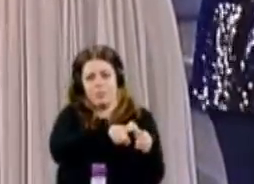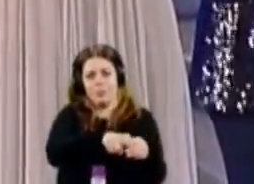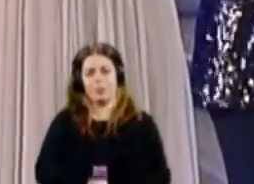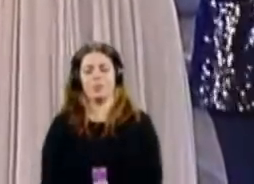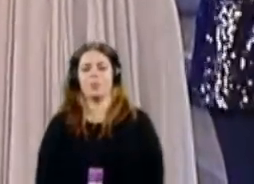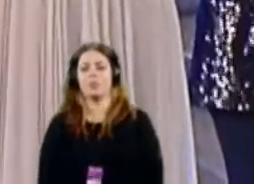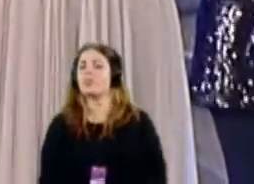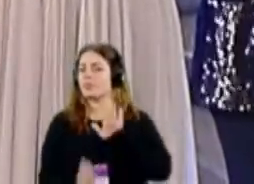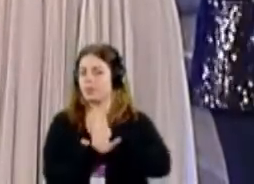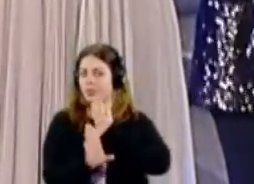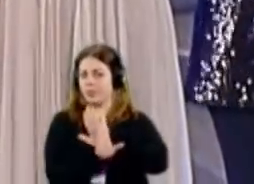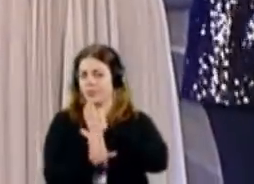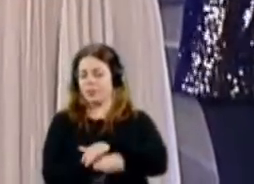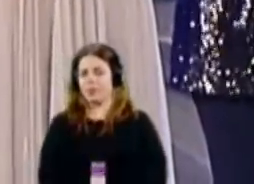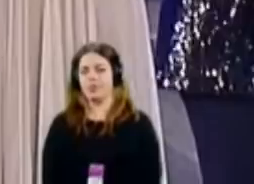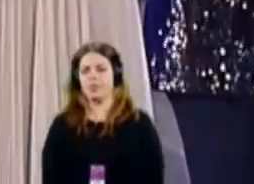Seguimos.